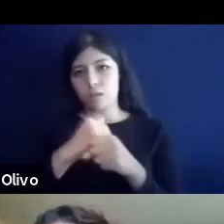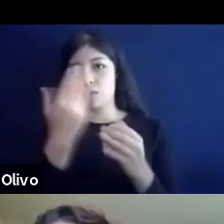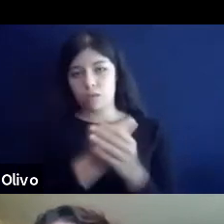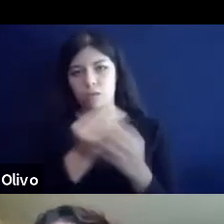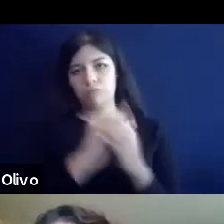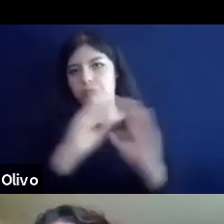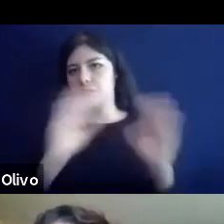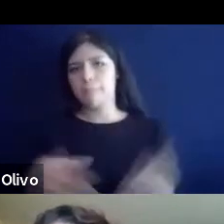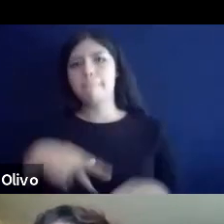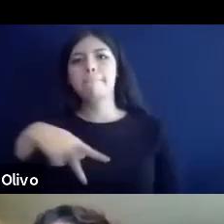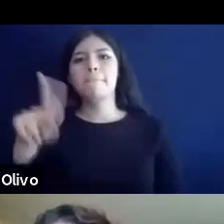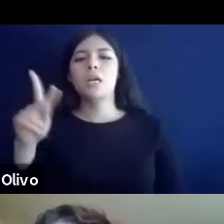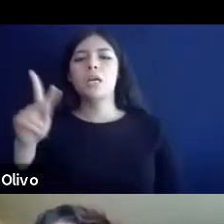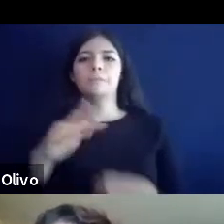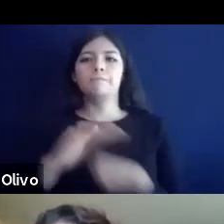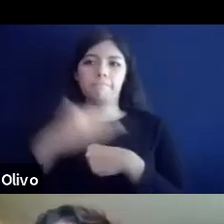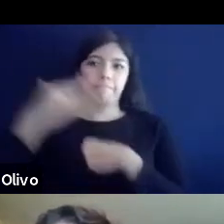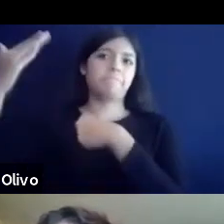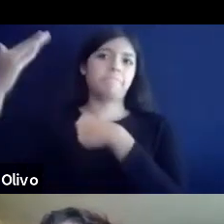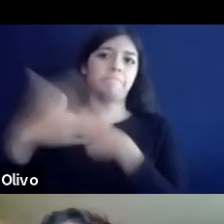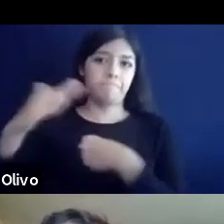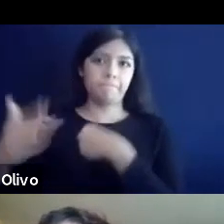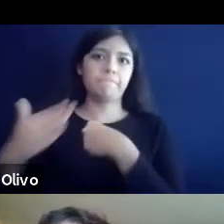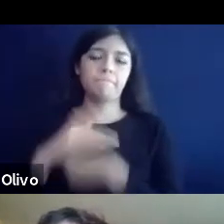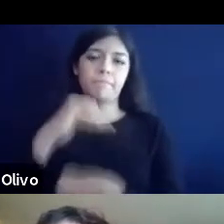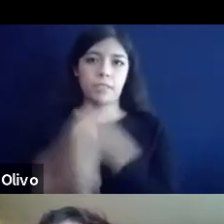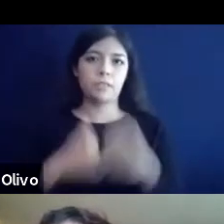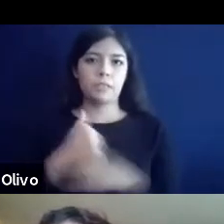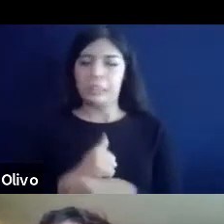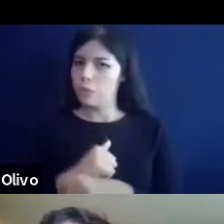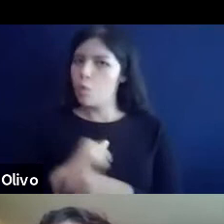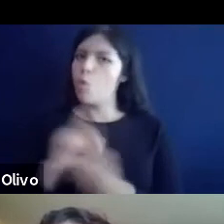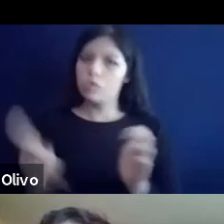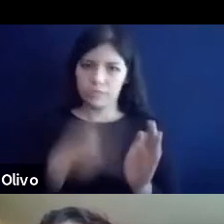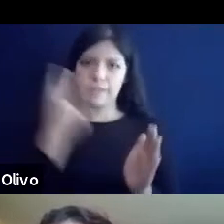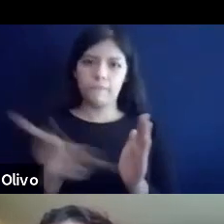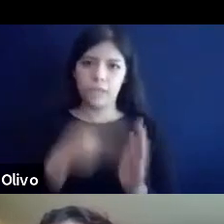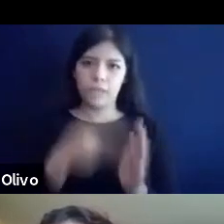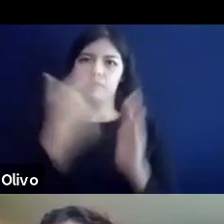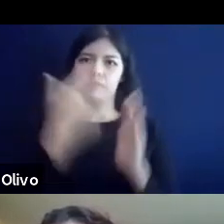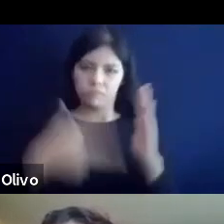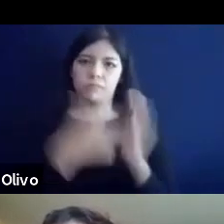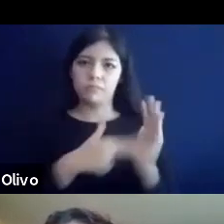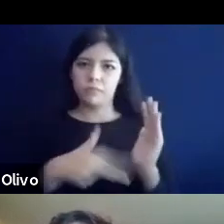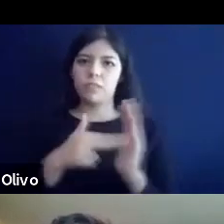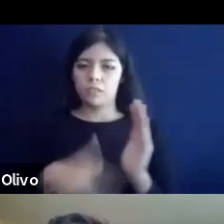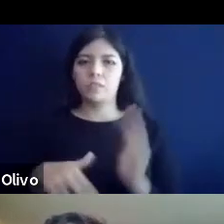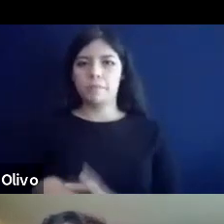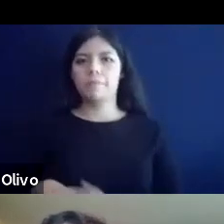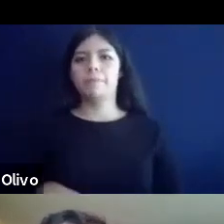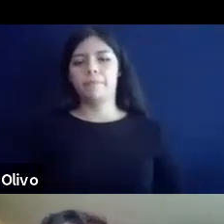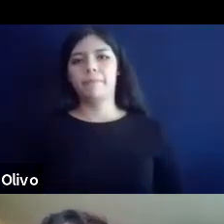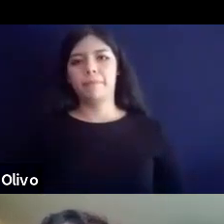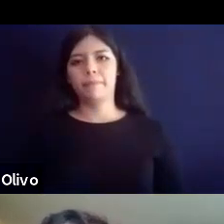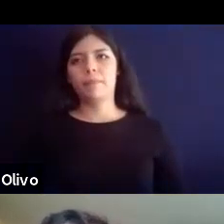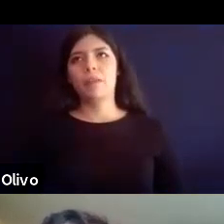siguiente semestre pues volveremos con el seminario, sobre todo en fechas o alrededor de fechas importantes como el Día